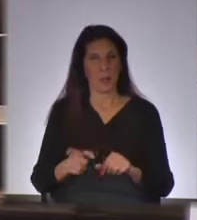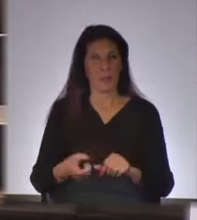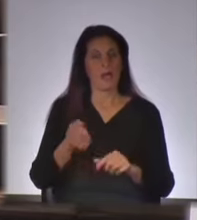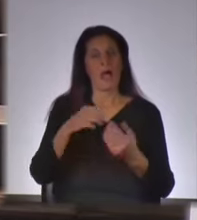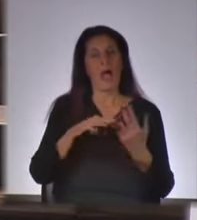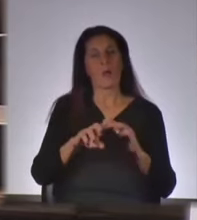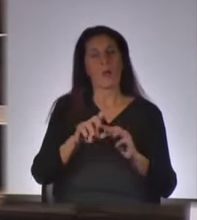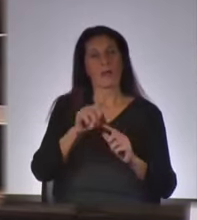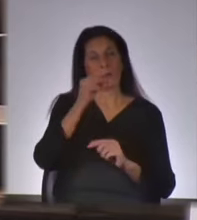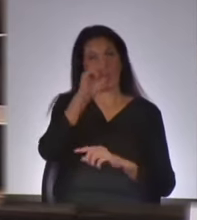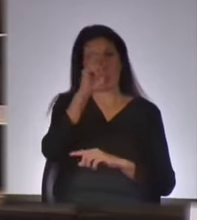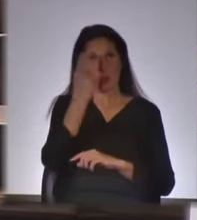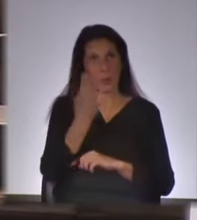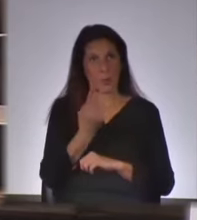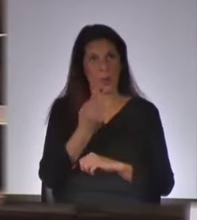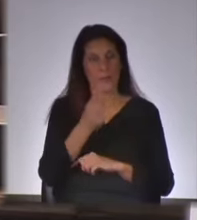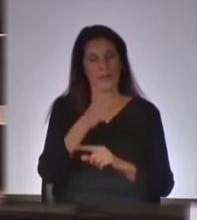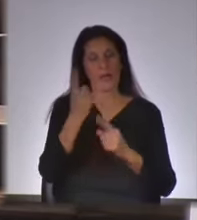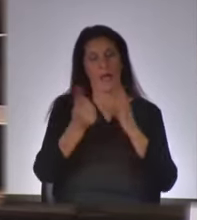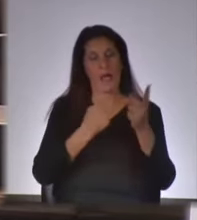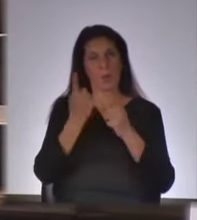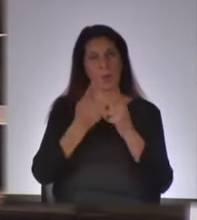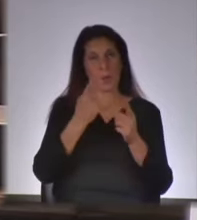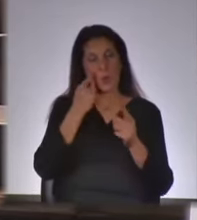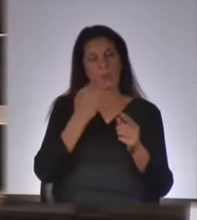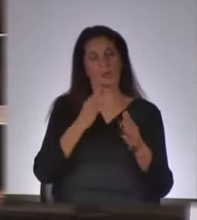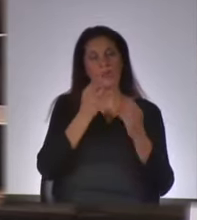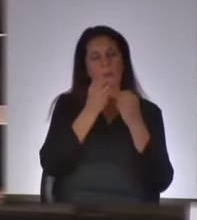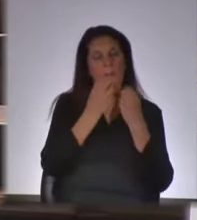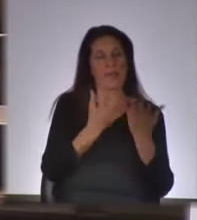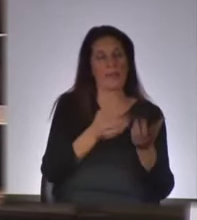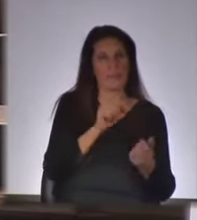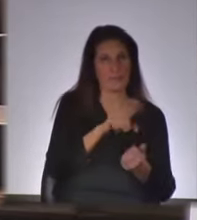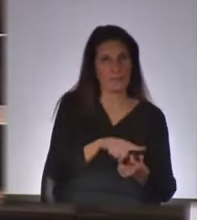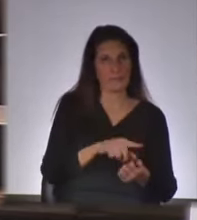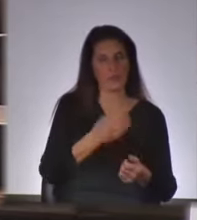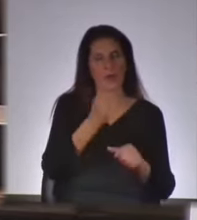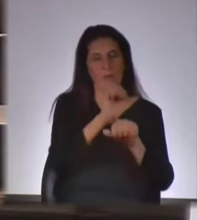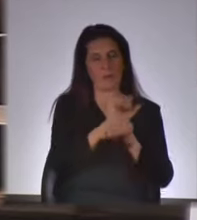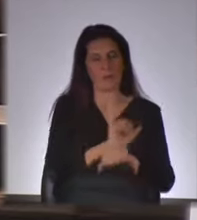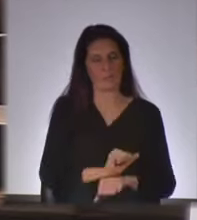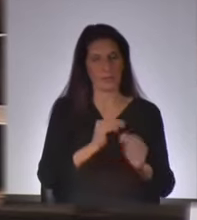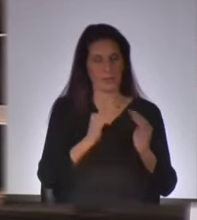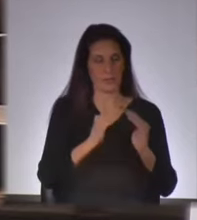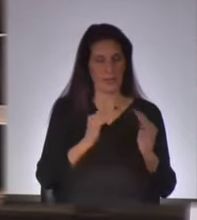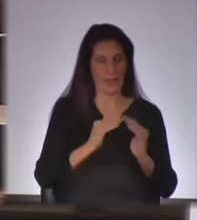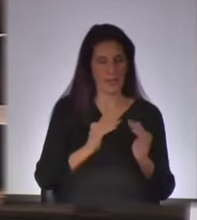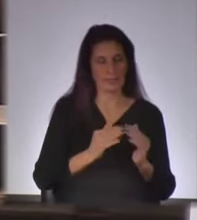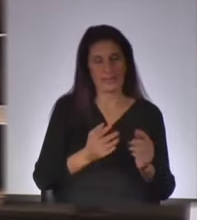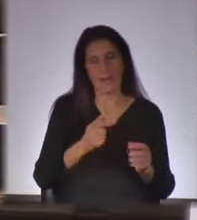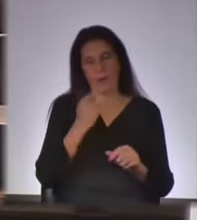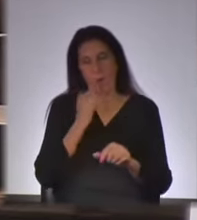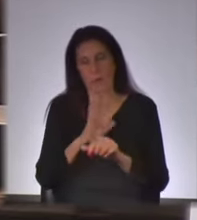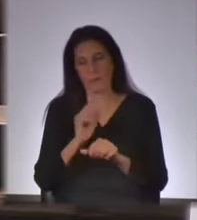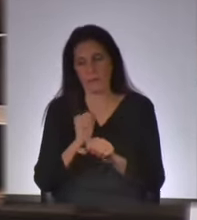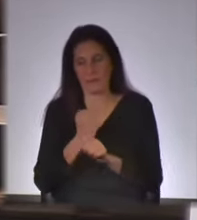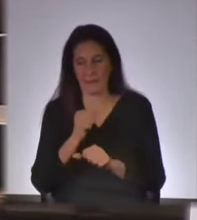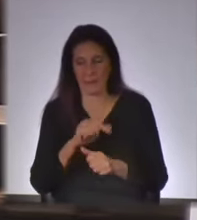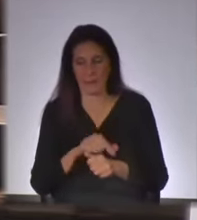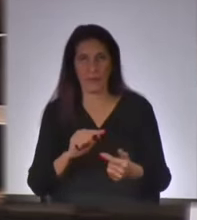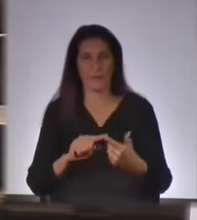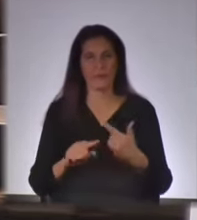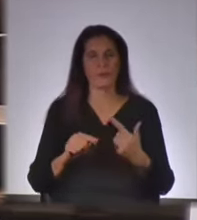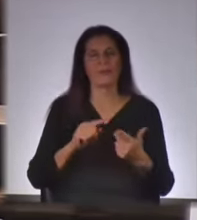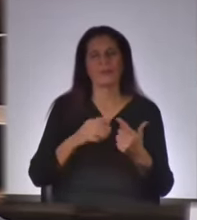algunos responsables directos gozan de beneficios como prisiones domiciliarias en condiciones premium en las